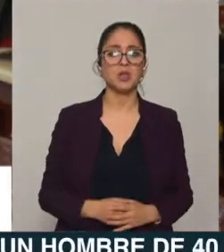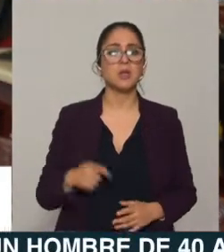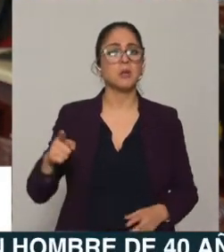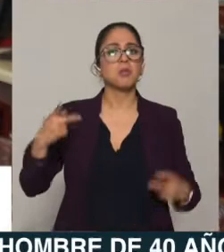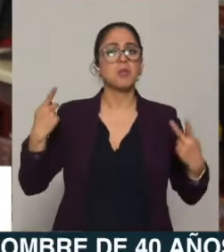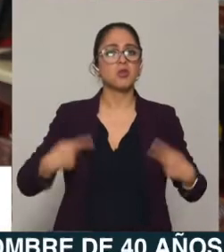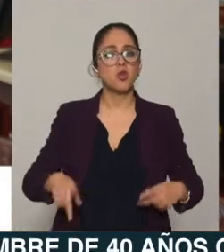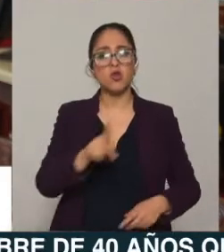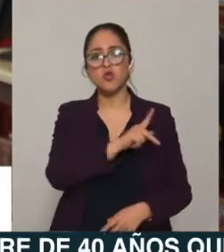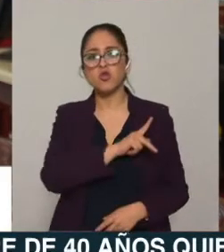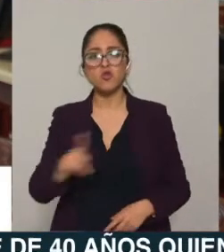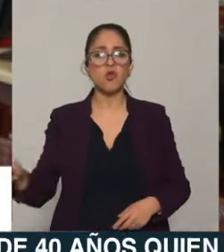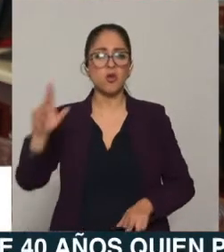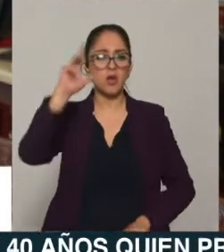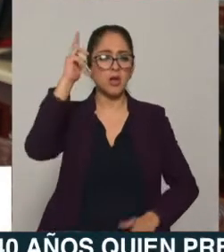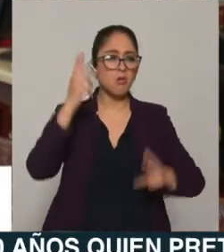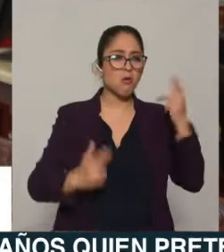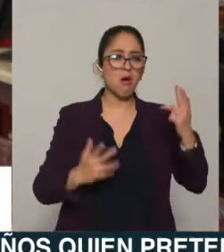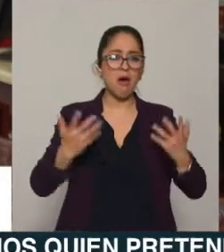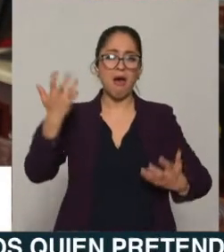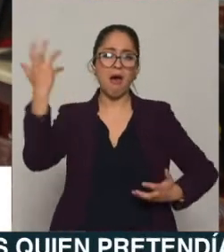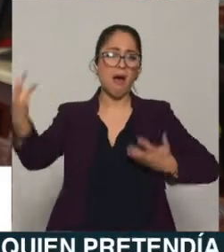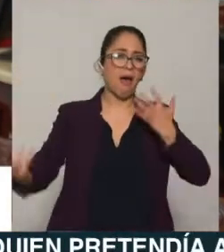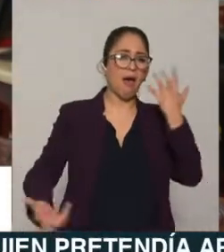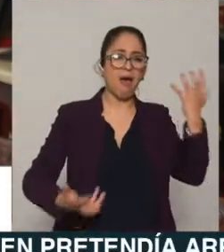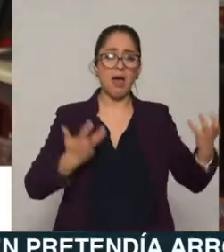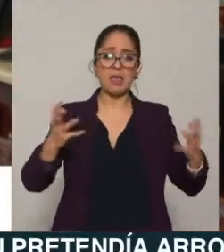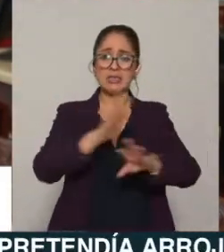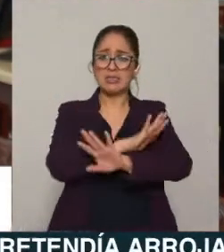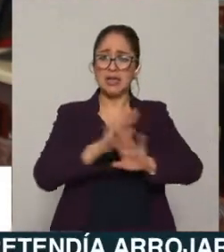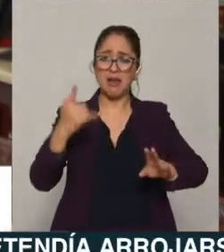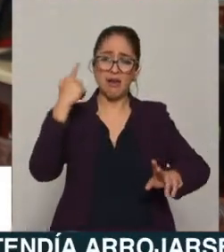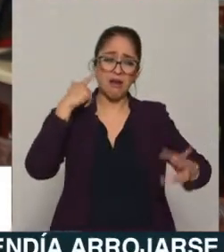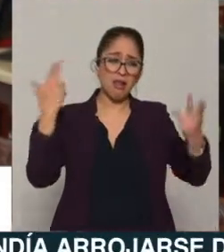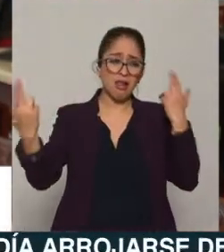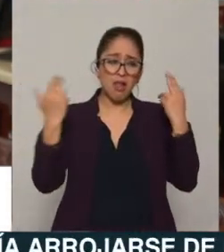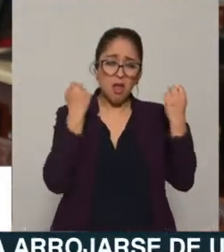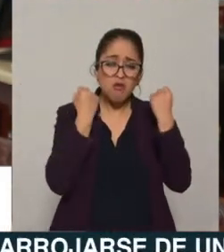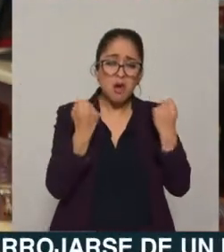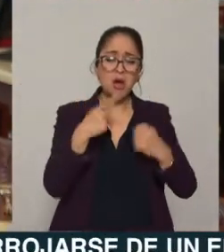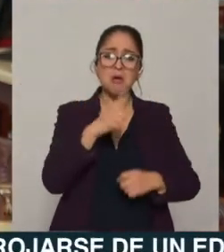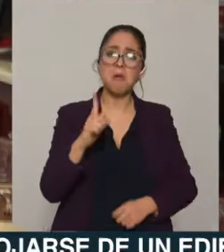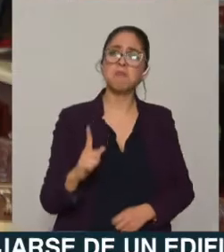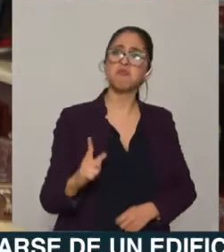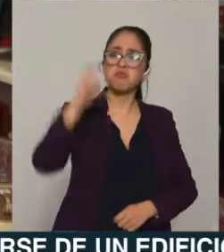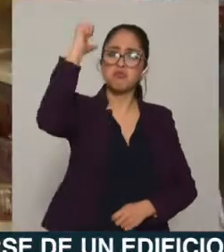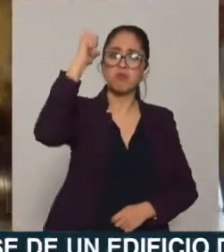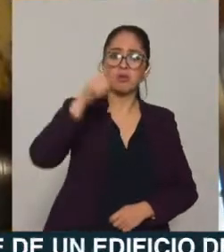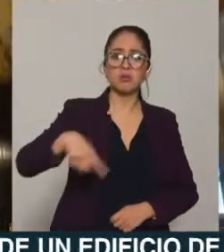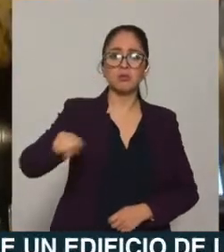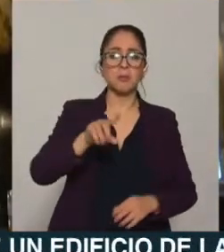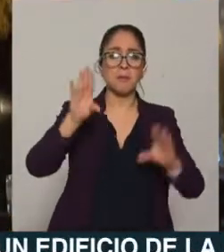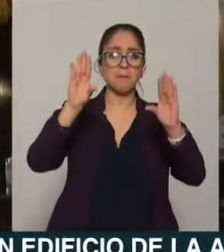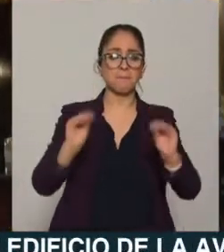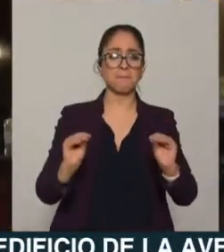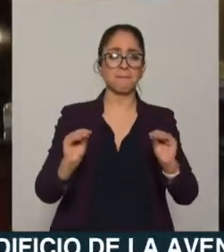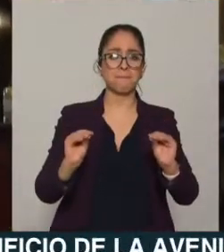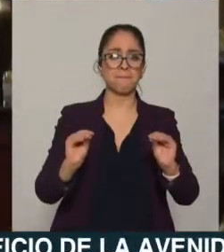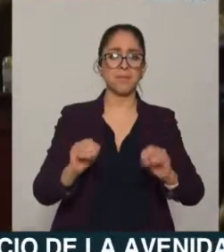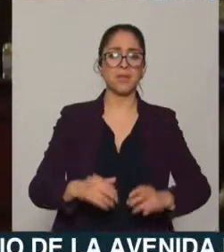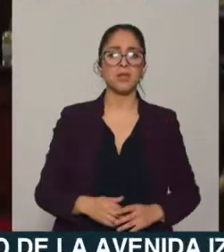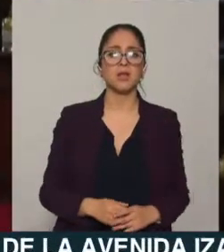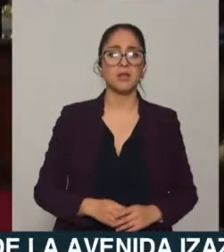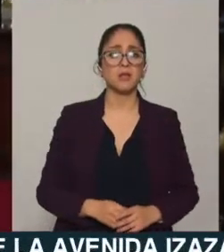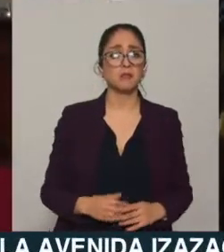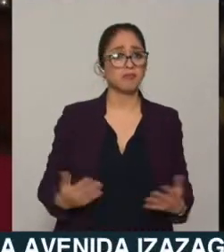Revolucionarios todos, mucho escándalo, entonces él, para calmarlos, sacó su arma y la disparó al techo. Pero sobre este